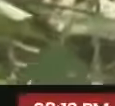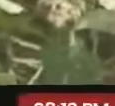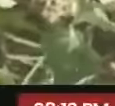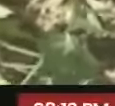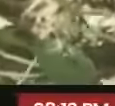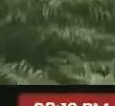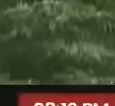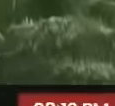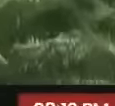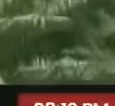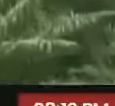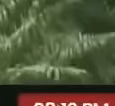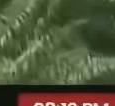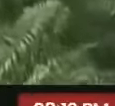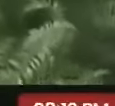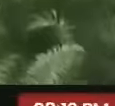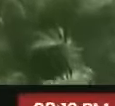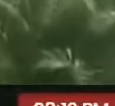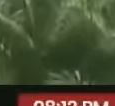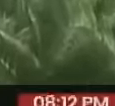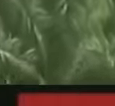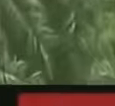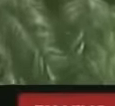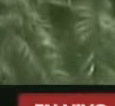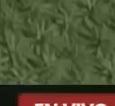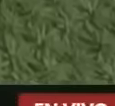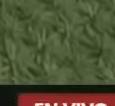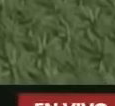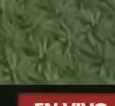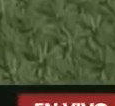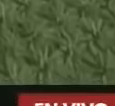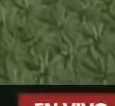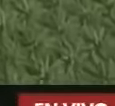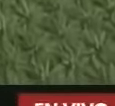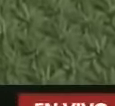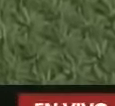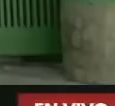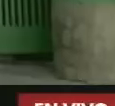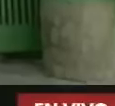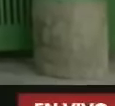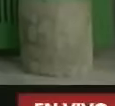este cultivo de creciente demanda en el mercado nacional e internacional.